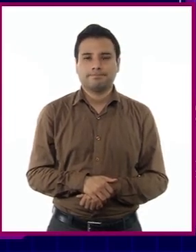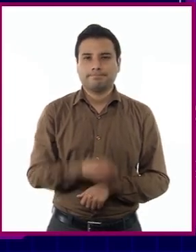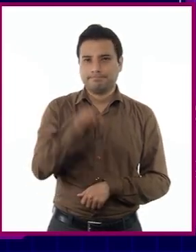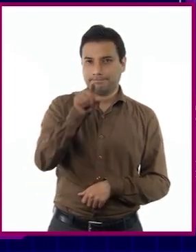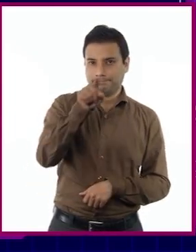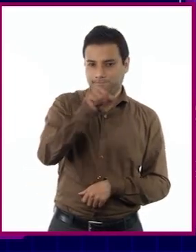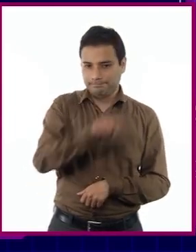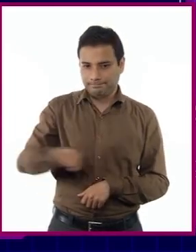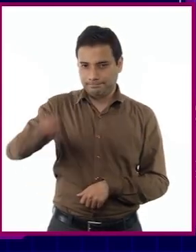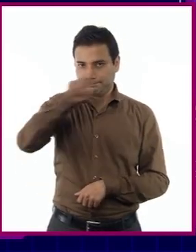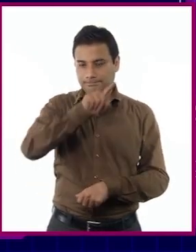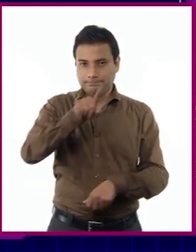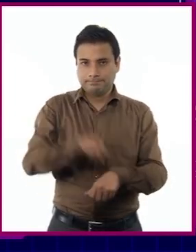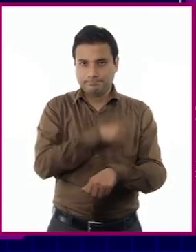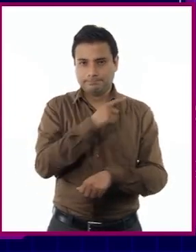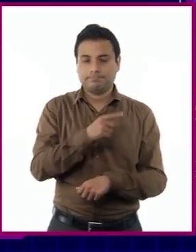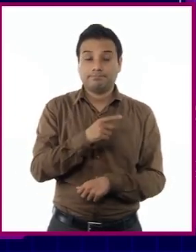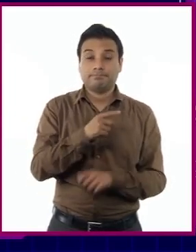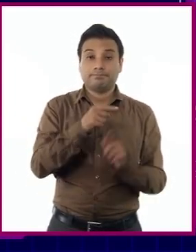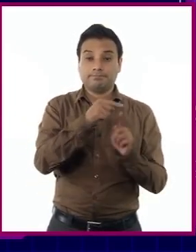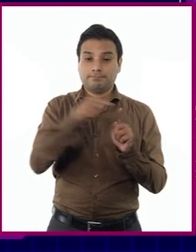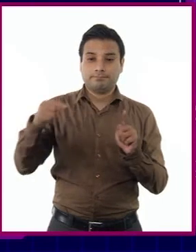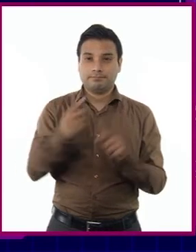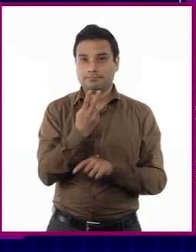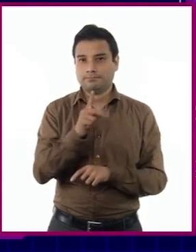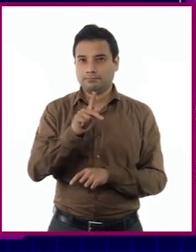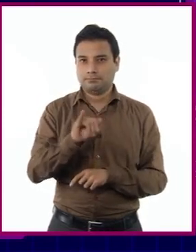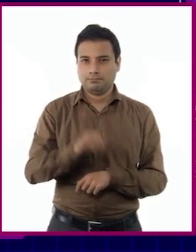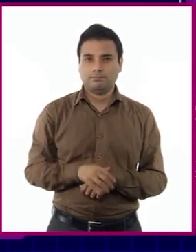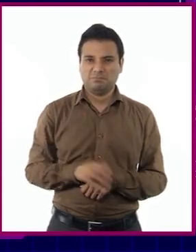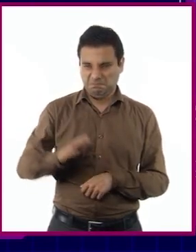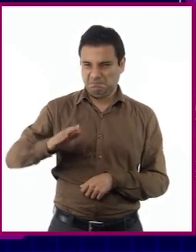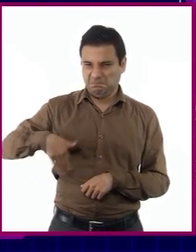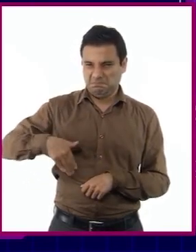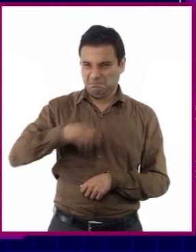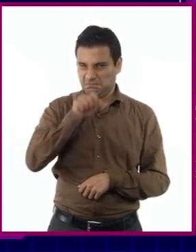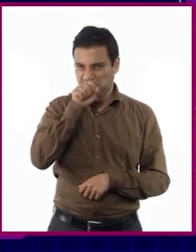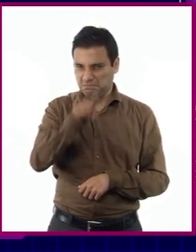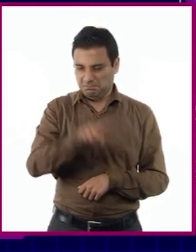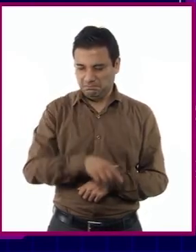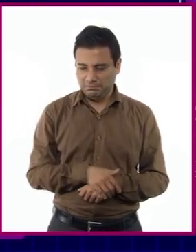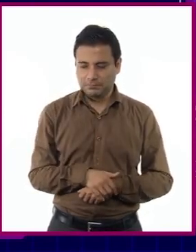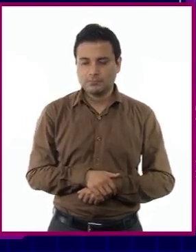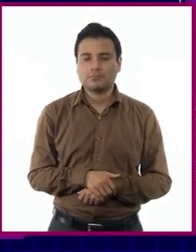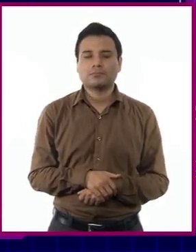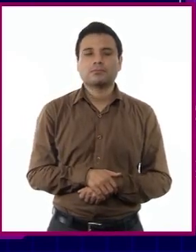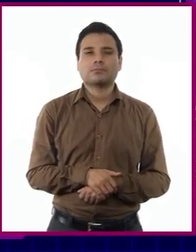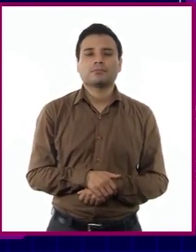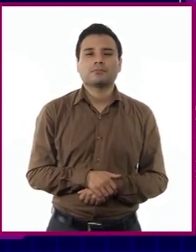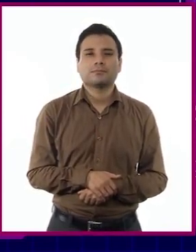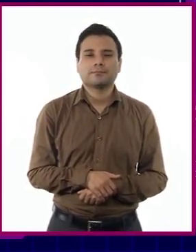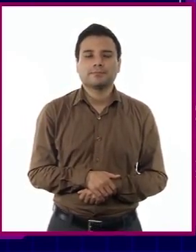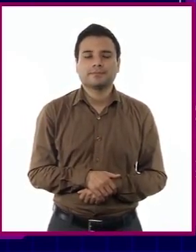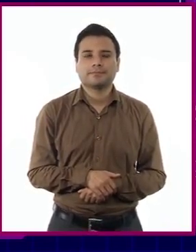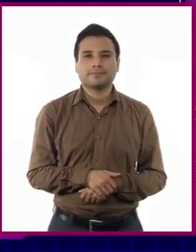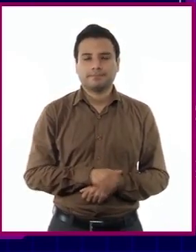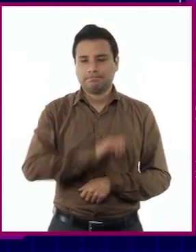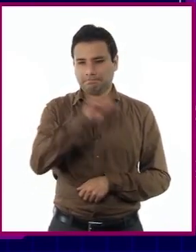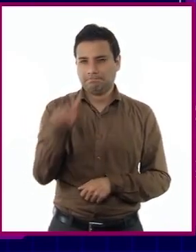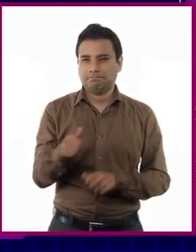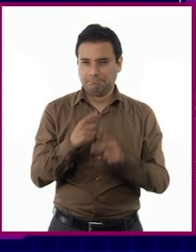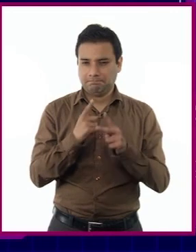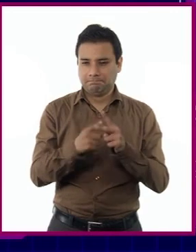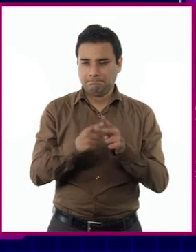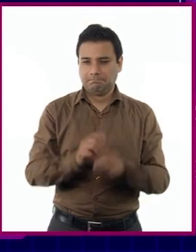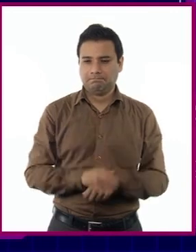entre 2 y como vimos en el caso del cilindro anterior al sustituir los valores